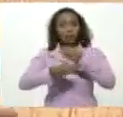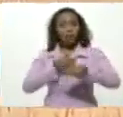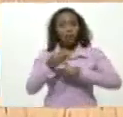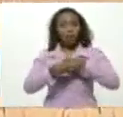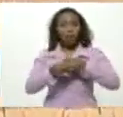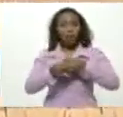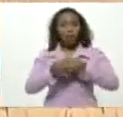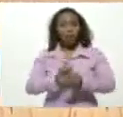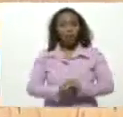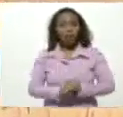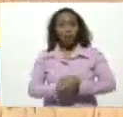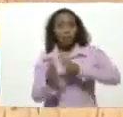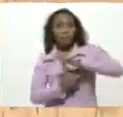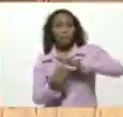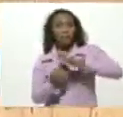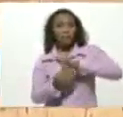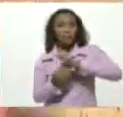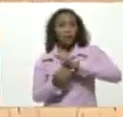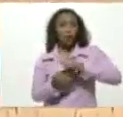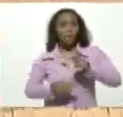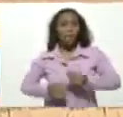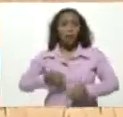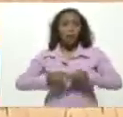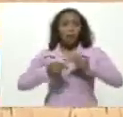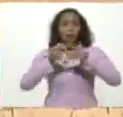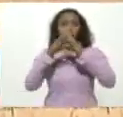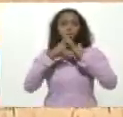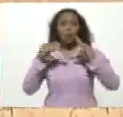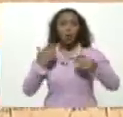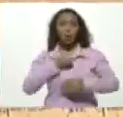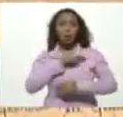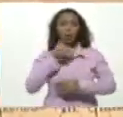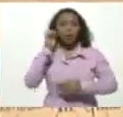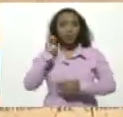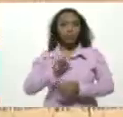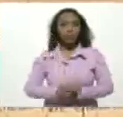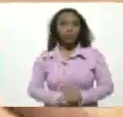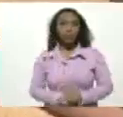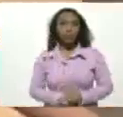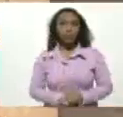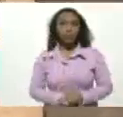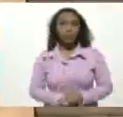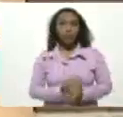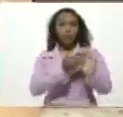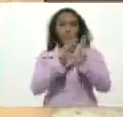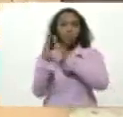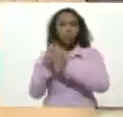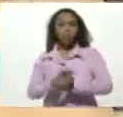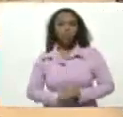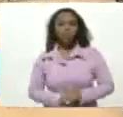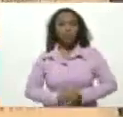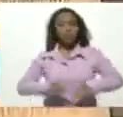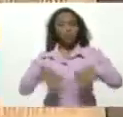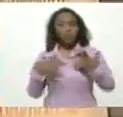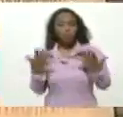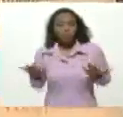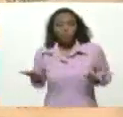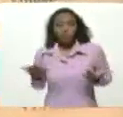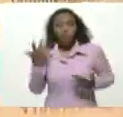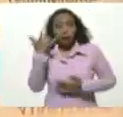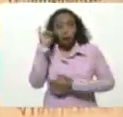hacer básicamente la construcción de todas nuestras comunas, en el cual, bueno, consta de